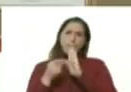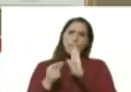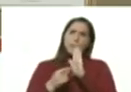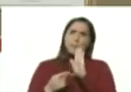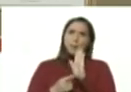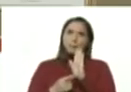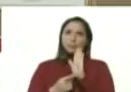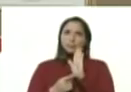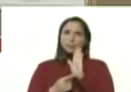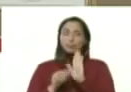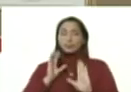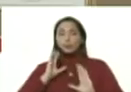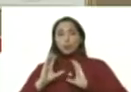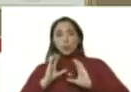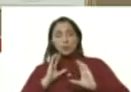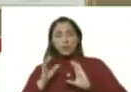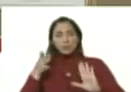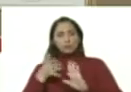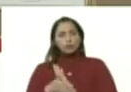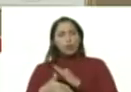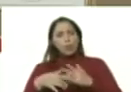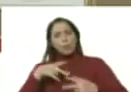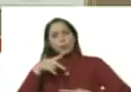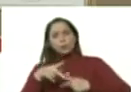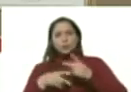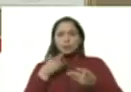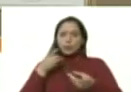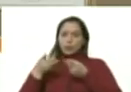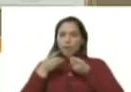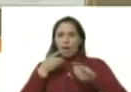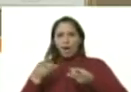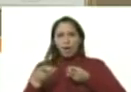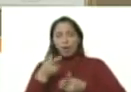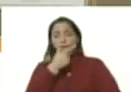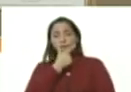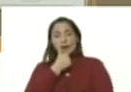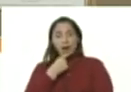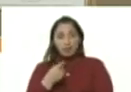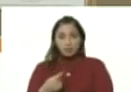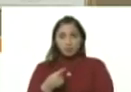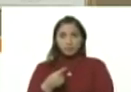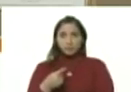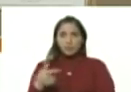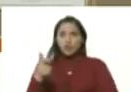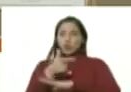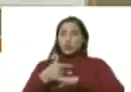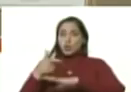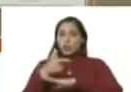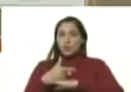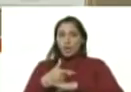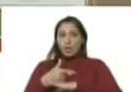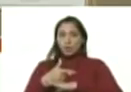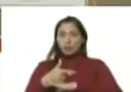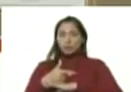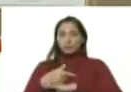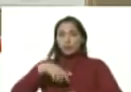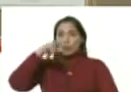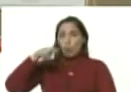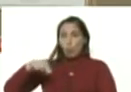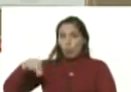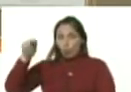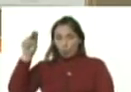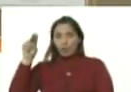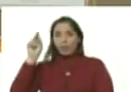Ahí, bueno, conversamos sobre el proceso de diálogo con la facilitación del gobierno del Reino de Noruega,